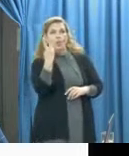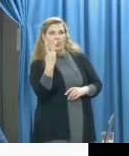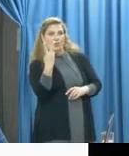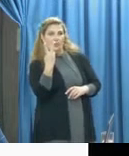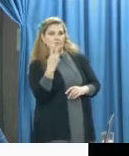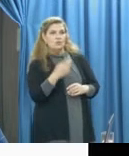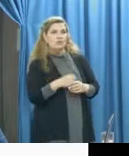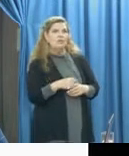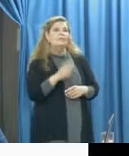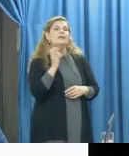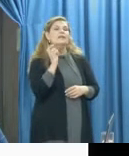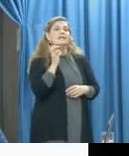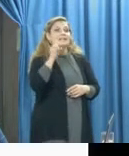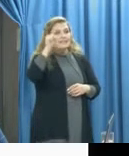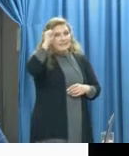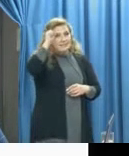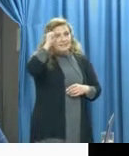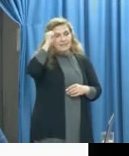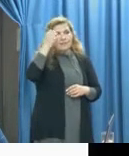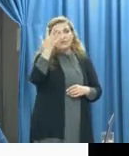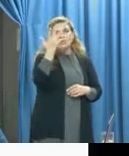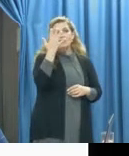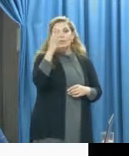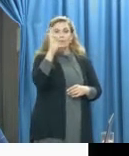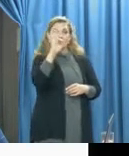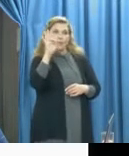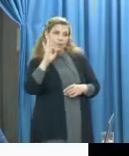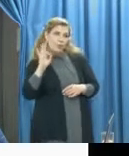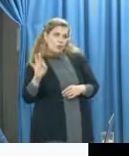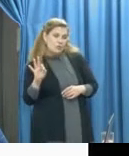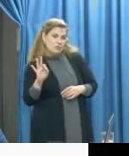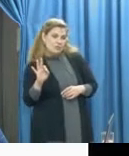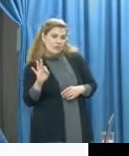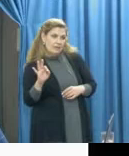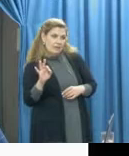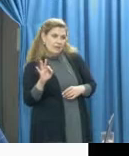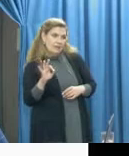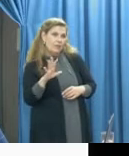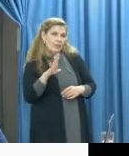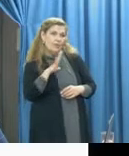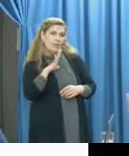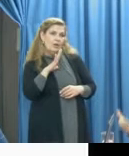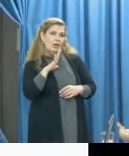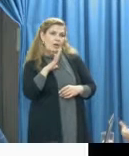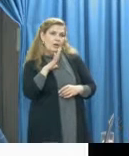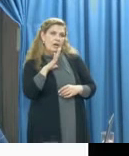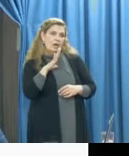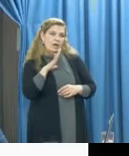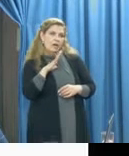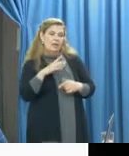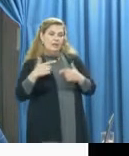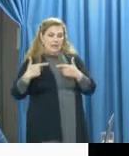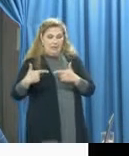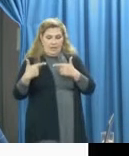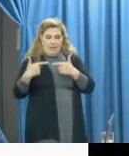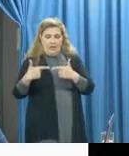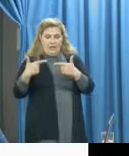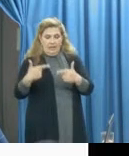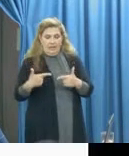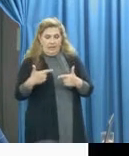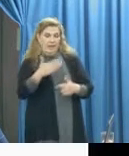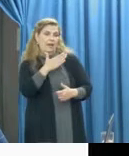Este es un síndrome, 50% de probabilidades de pasarlo a